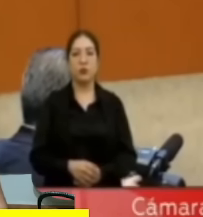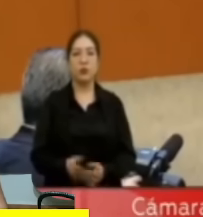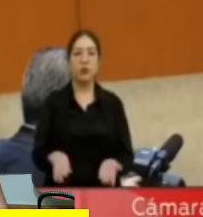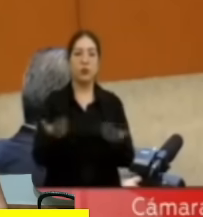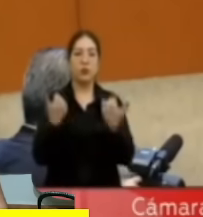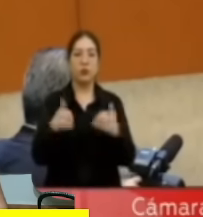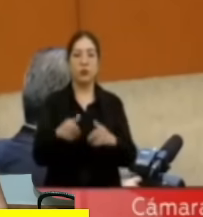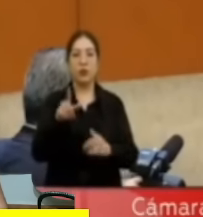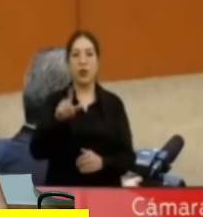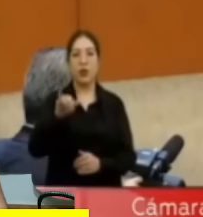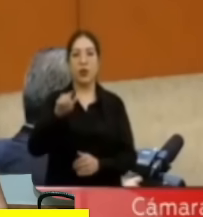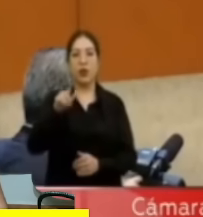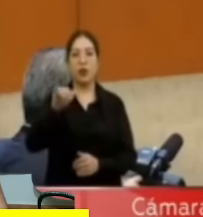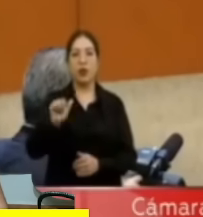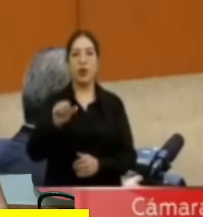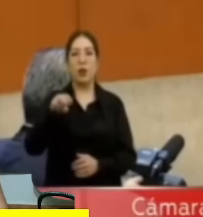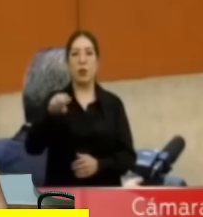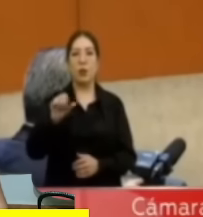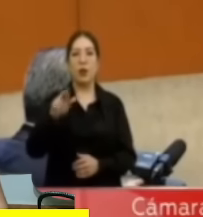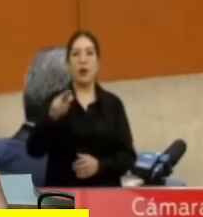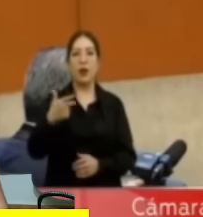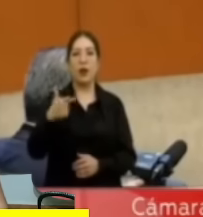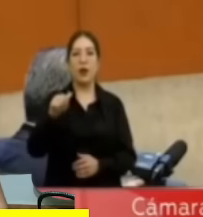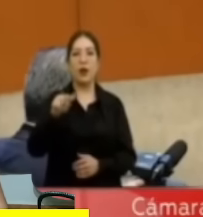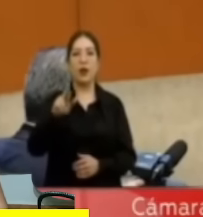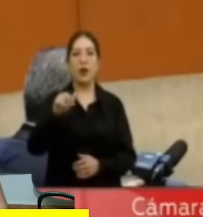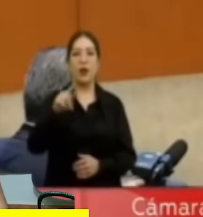Lilia Margarita Valdés Martínez.